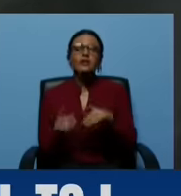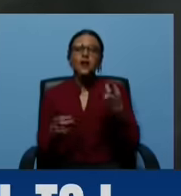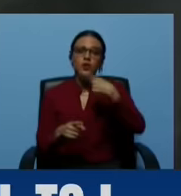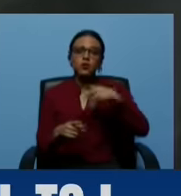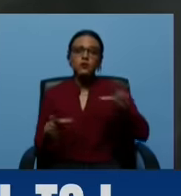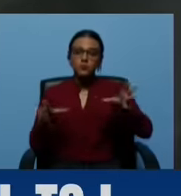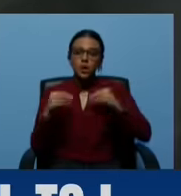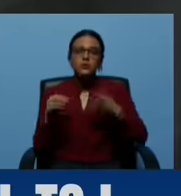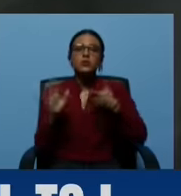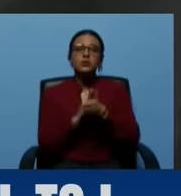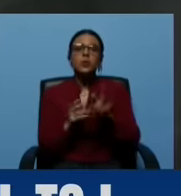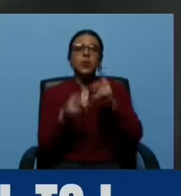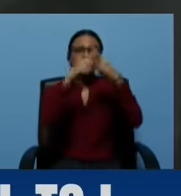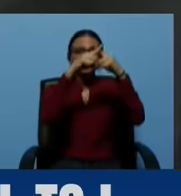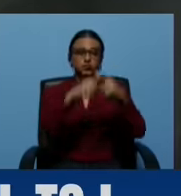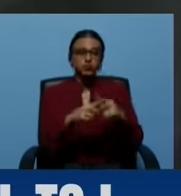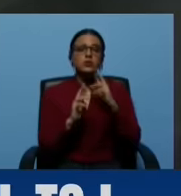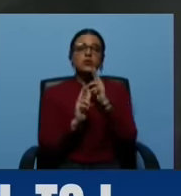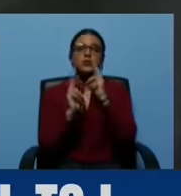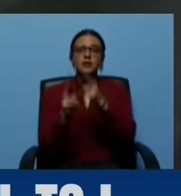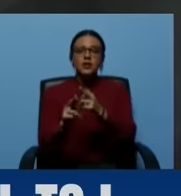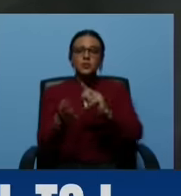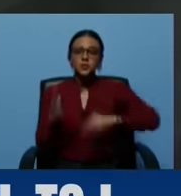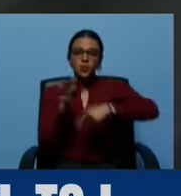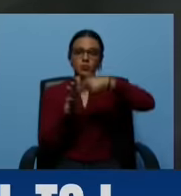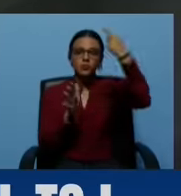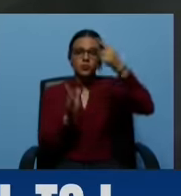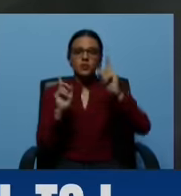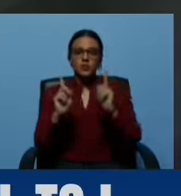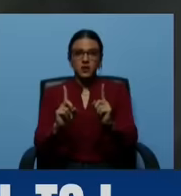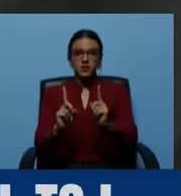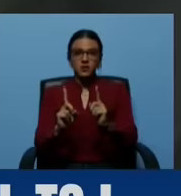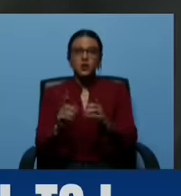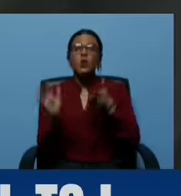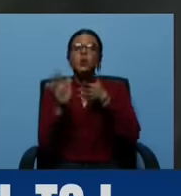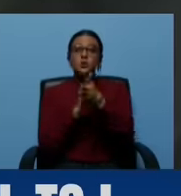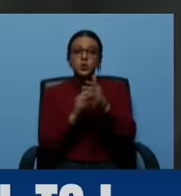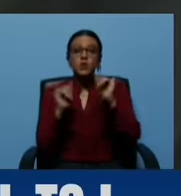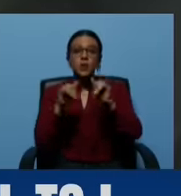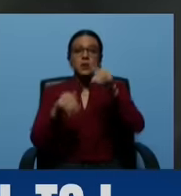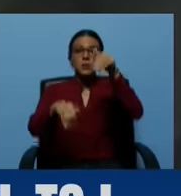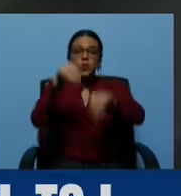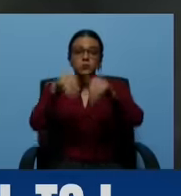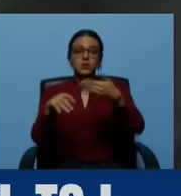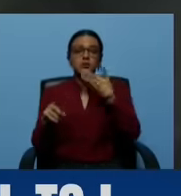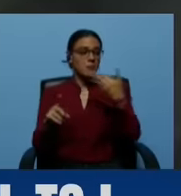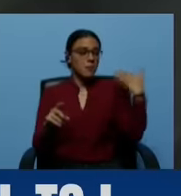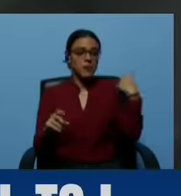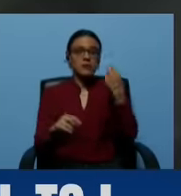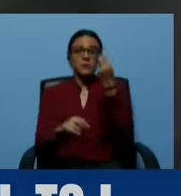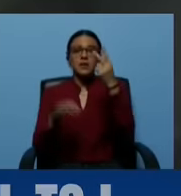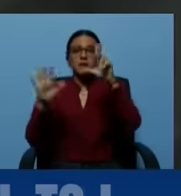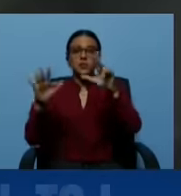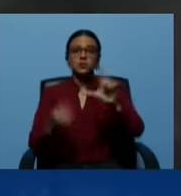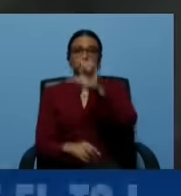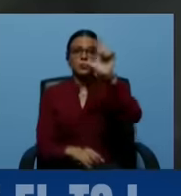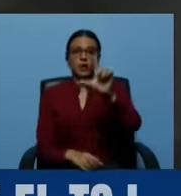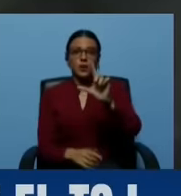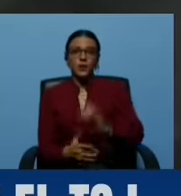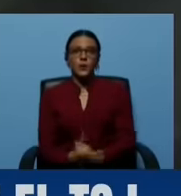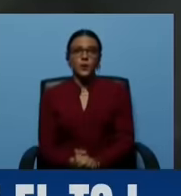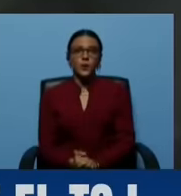los resultados definitivos del proceso electoral del 28 de julio.